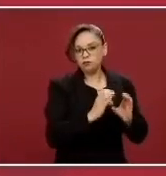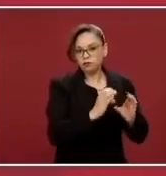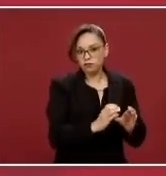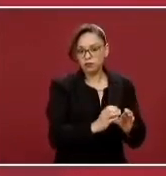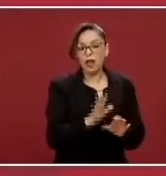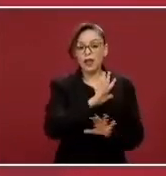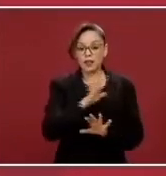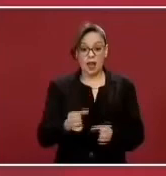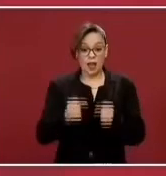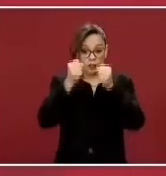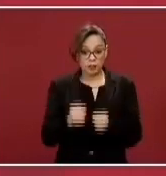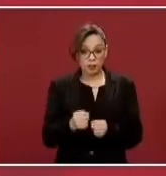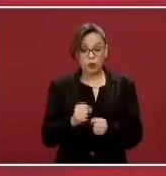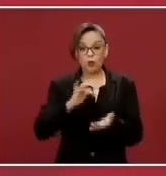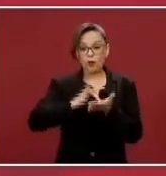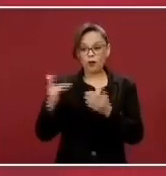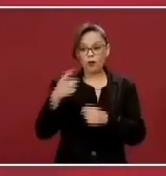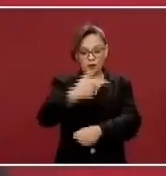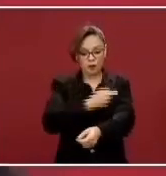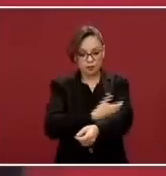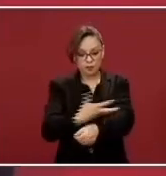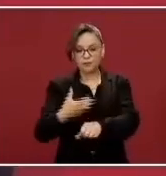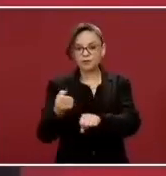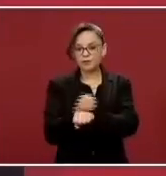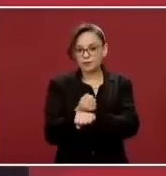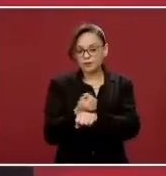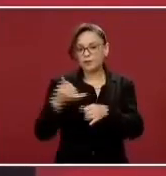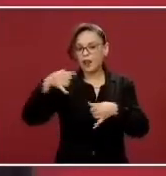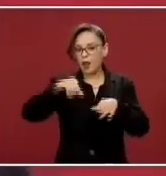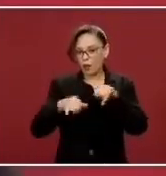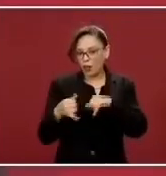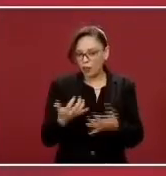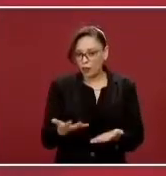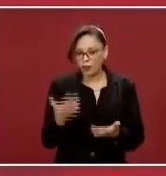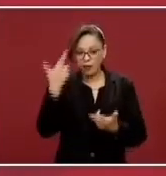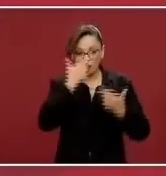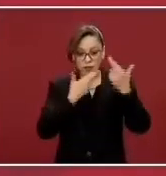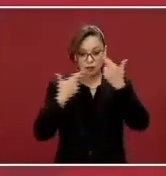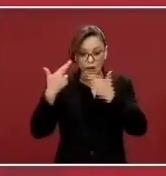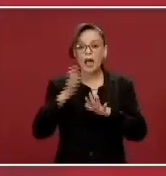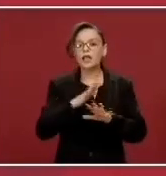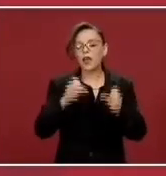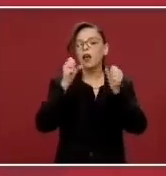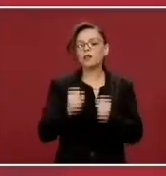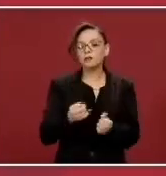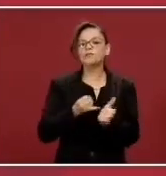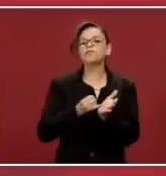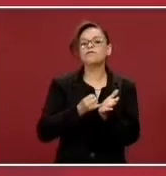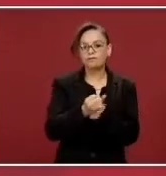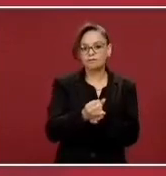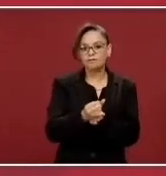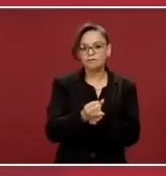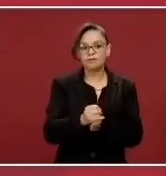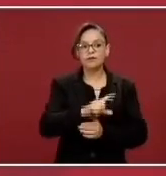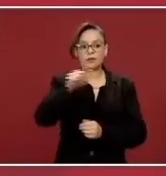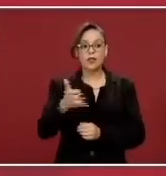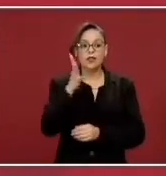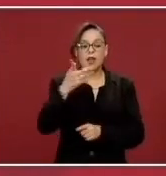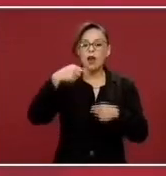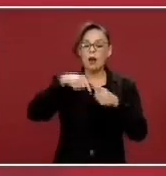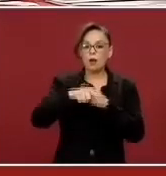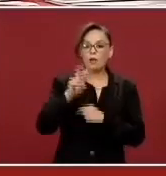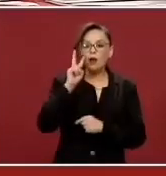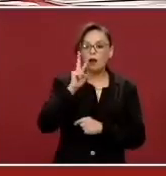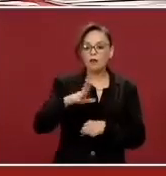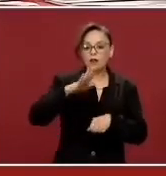laboratorio y estudiar a sus contactos. Conforme crece el número de casos, conforme se empieza a encontrar una proporción cada vez mayor